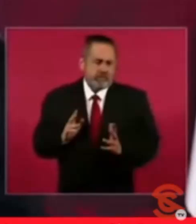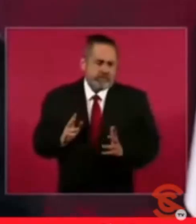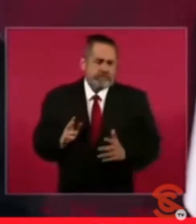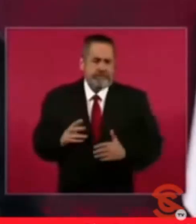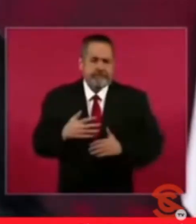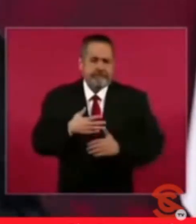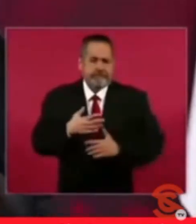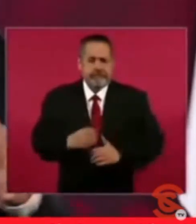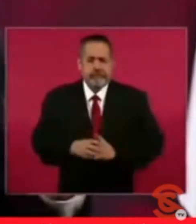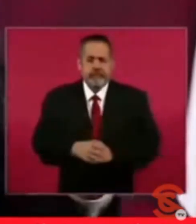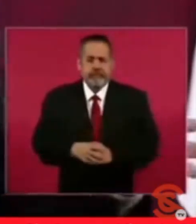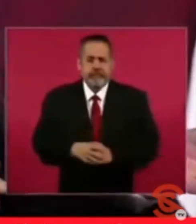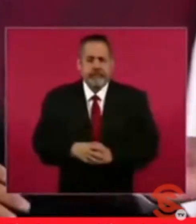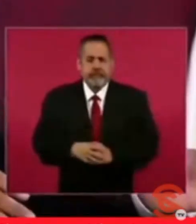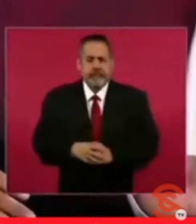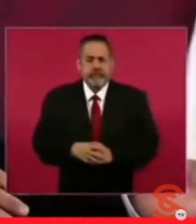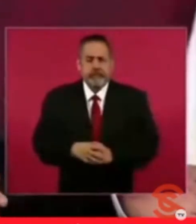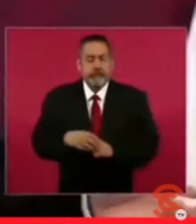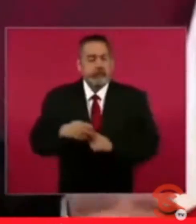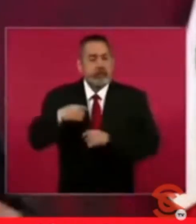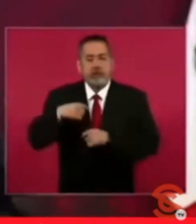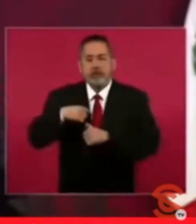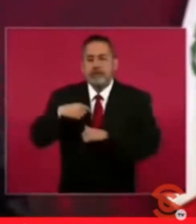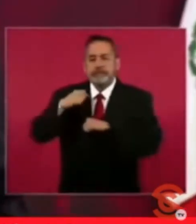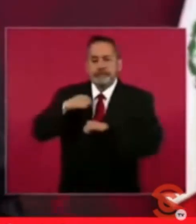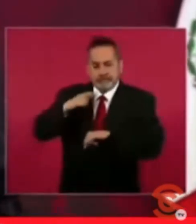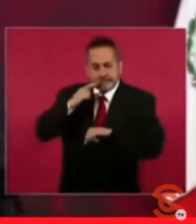o no nos corresponde a nosotros resolverlo,